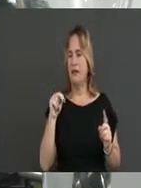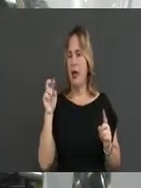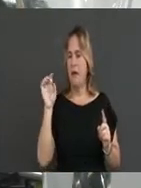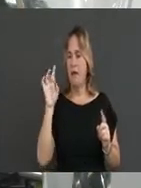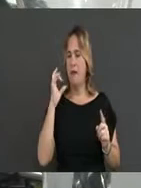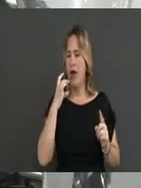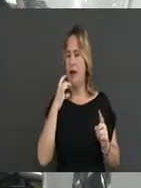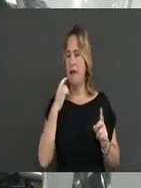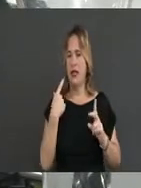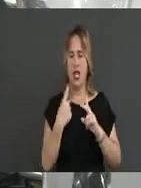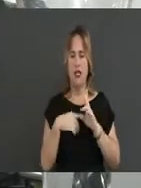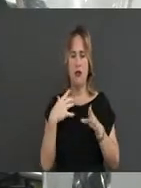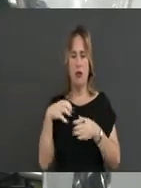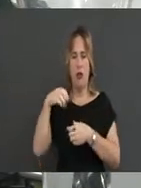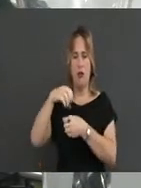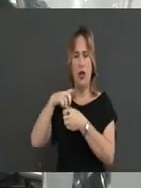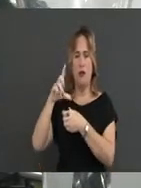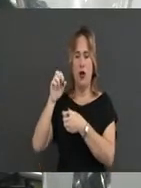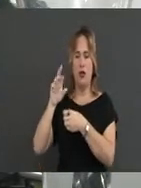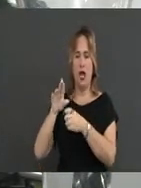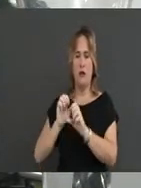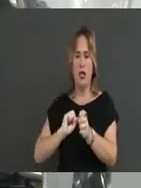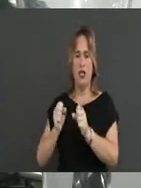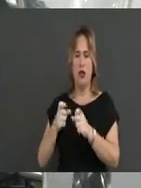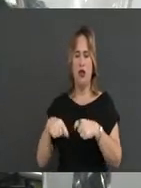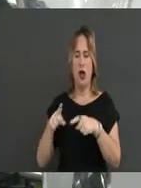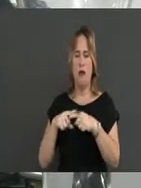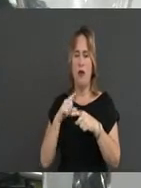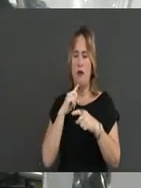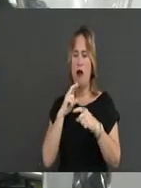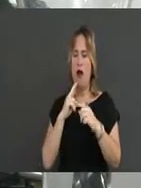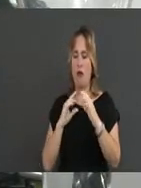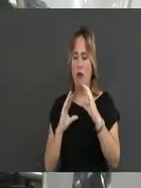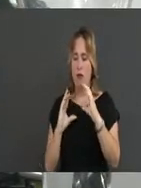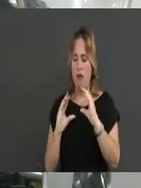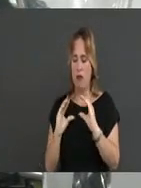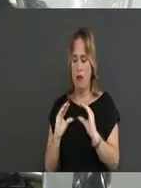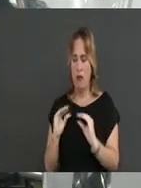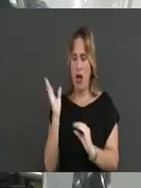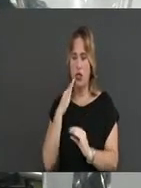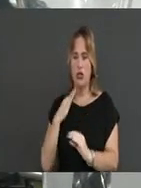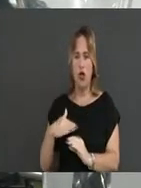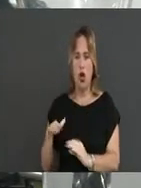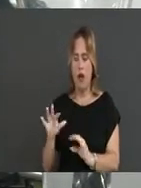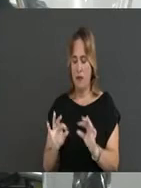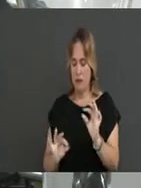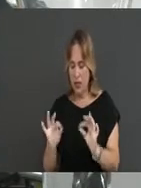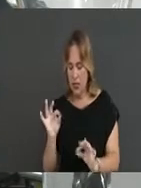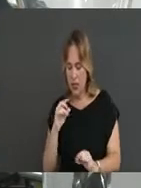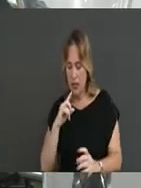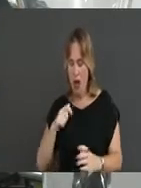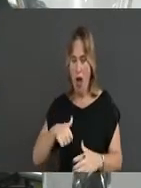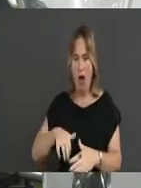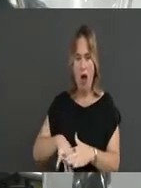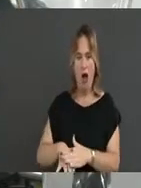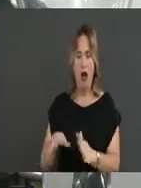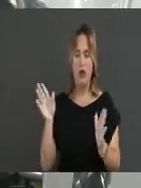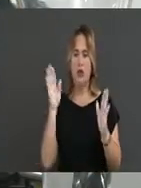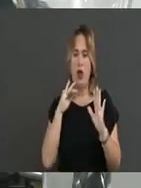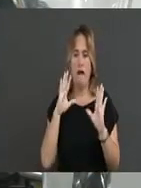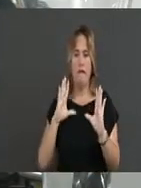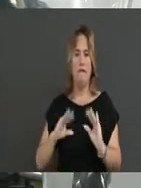el Carmen tiene una situación. Hoy tuvimos que dejarlo regulado porque la fuente está deprimida. Hicimos mediciones y la fuente realmente está deprimida. O